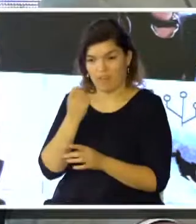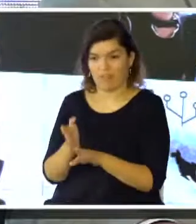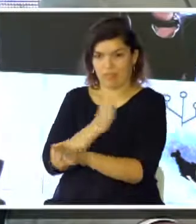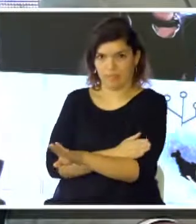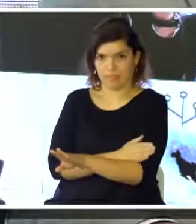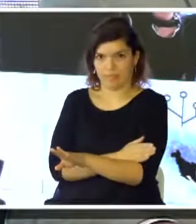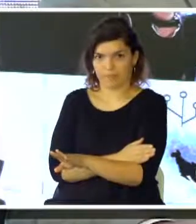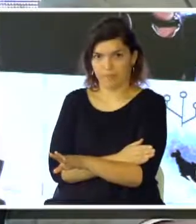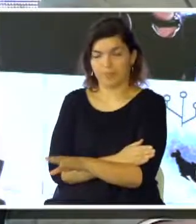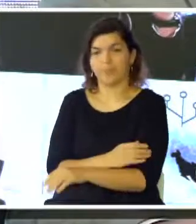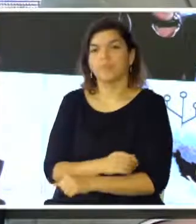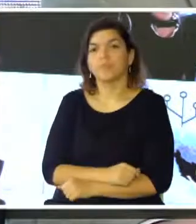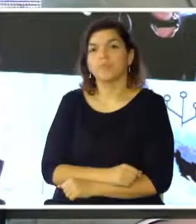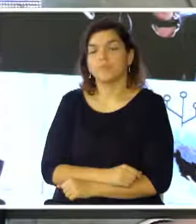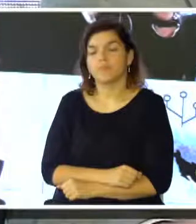en